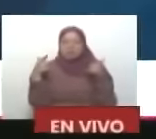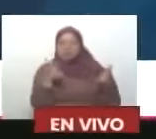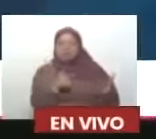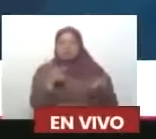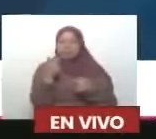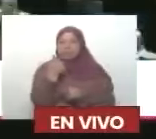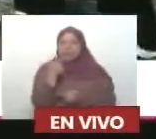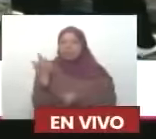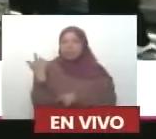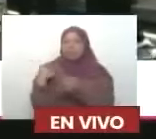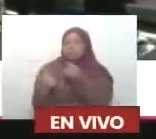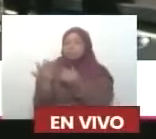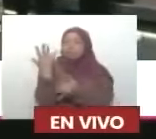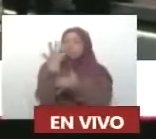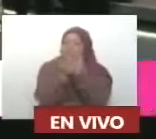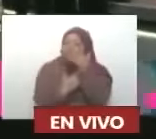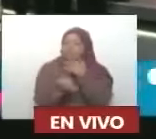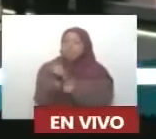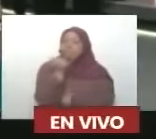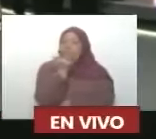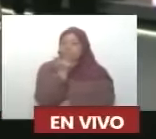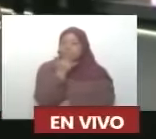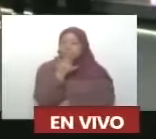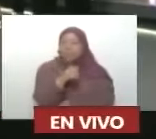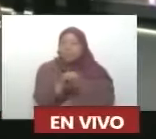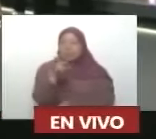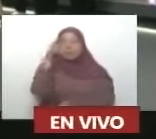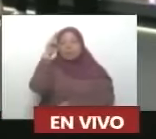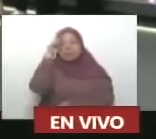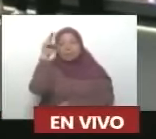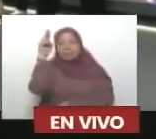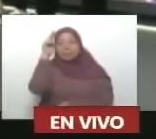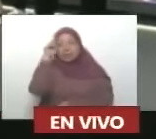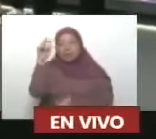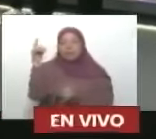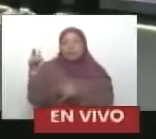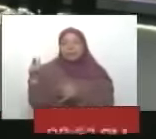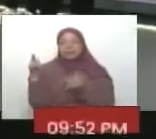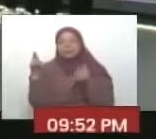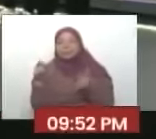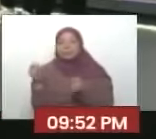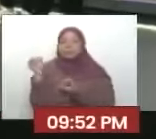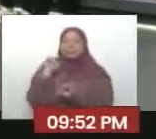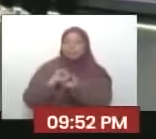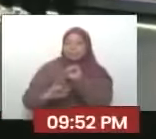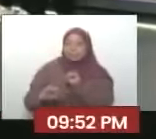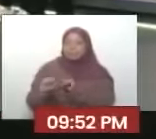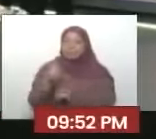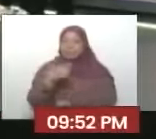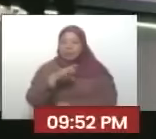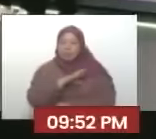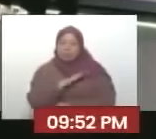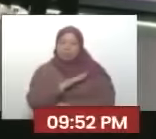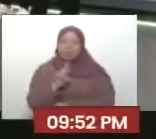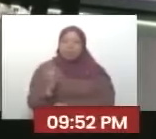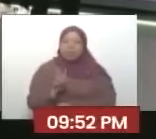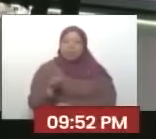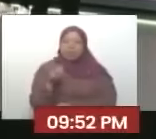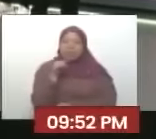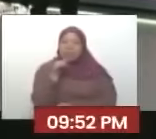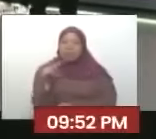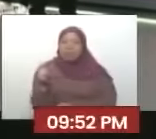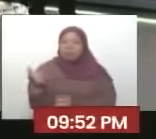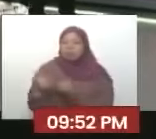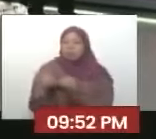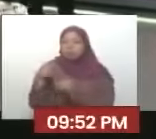diga lo contrario está bien equivocado. Tenemos memoria y estamos restiados a defender lo que nos pertenece ante las amenazas.